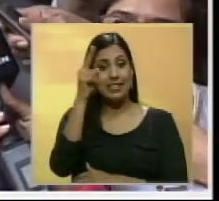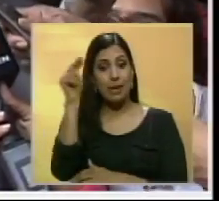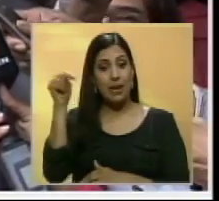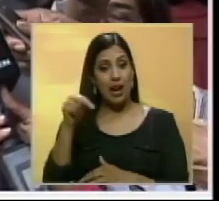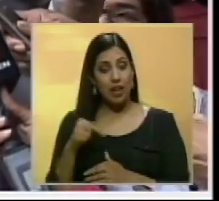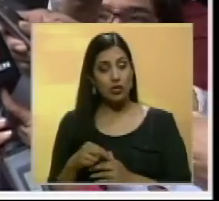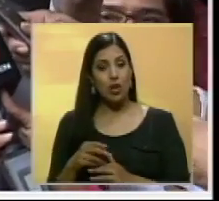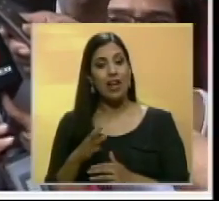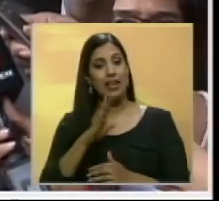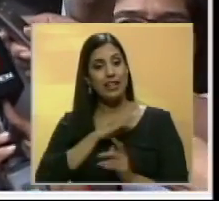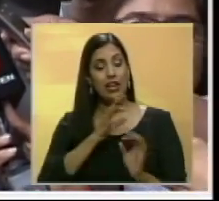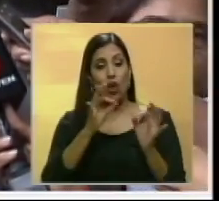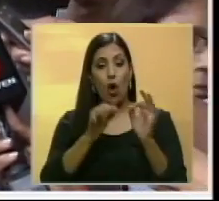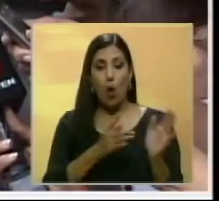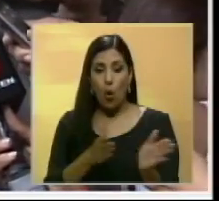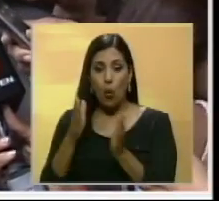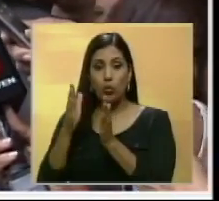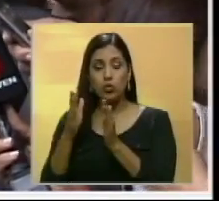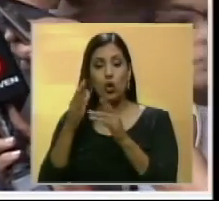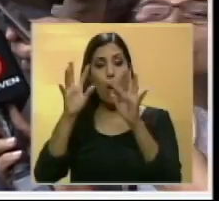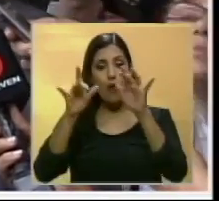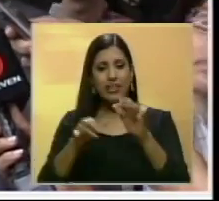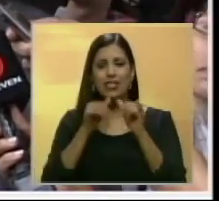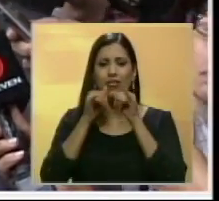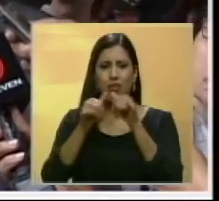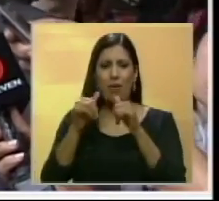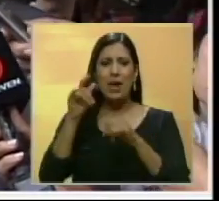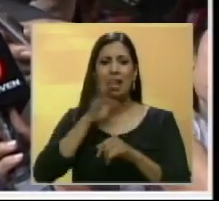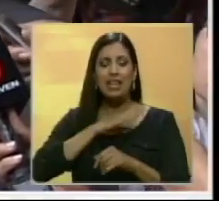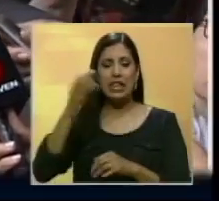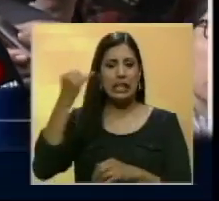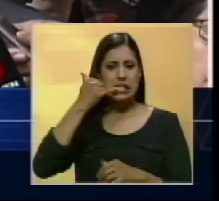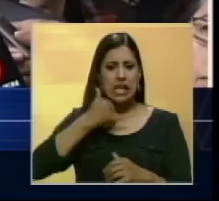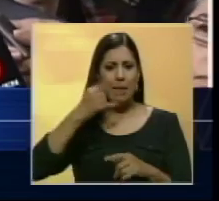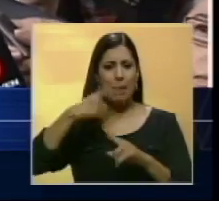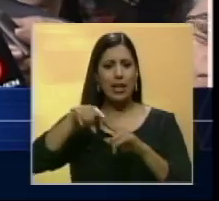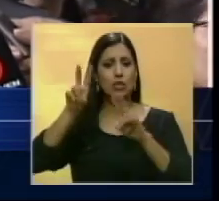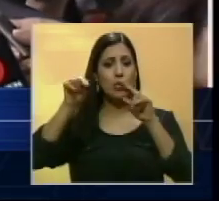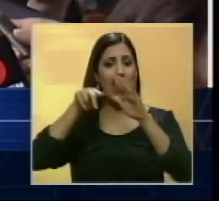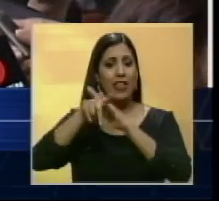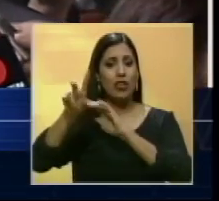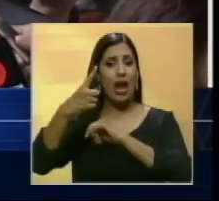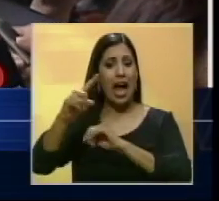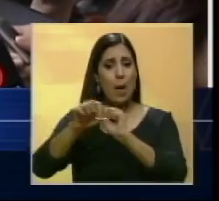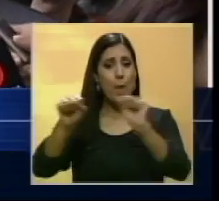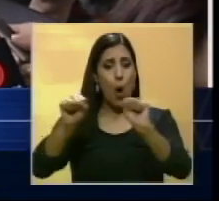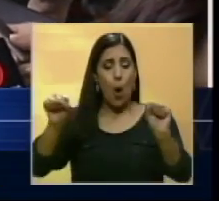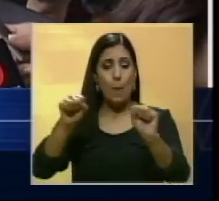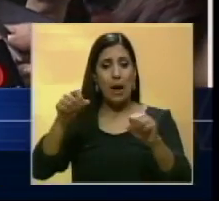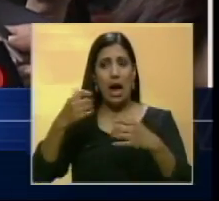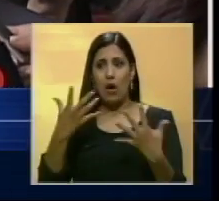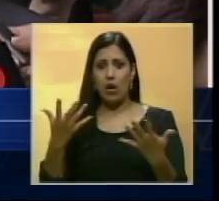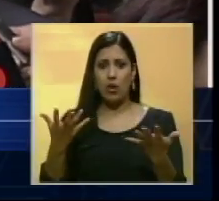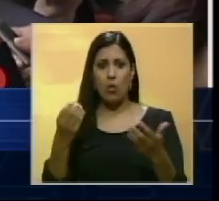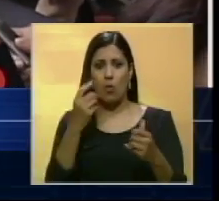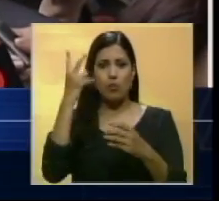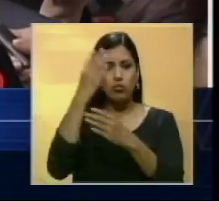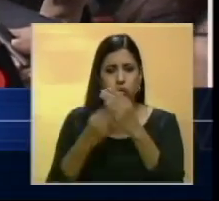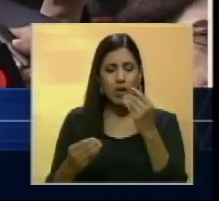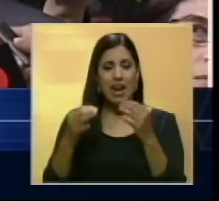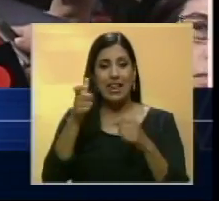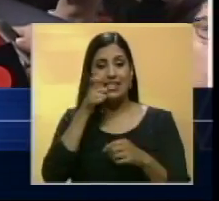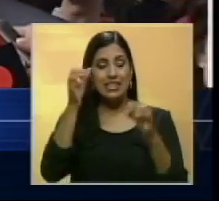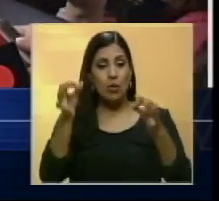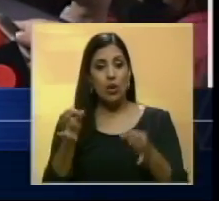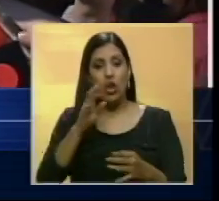Nacional pasó oficina por oficina anunciando que habían recibido una amenaza de bomba y que por supuesto el protocolo de seguridad en estos